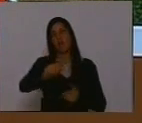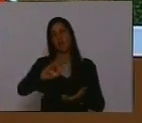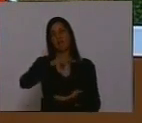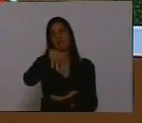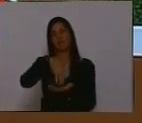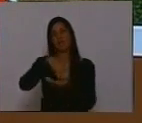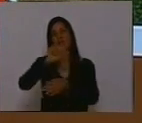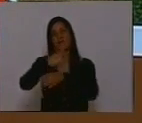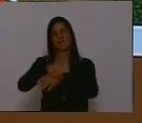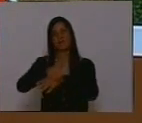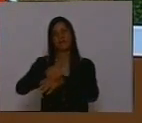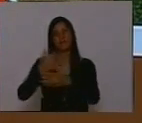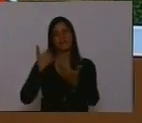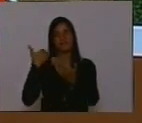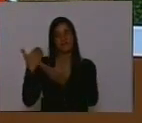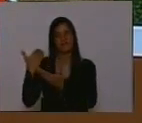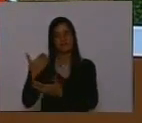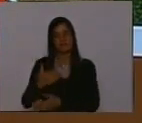está Aurora.